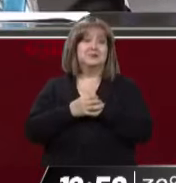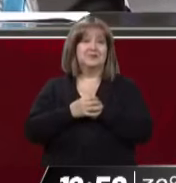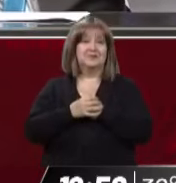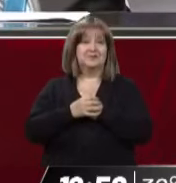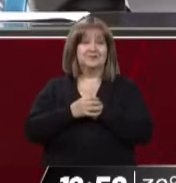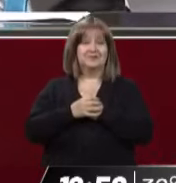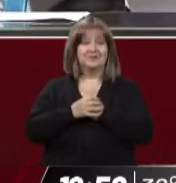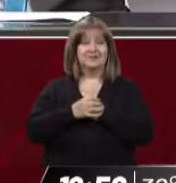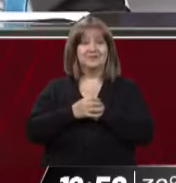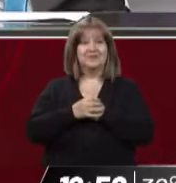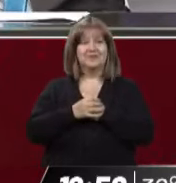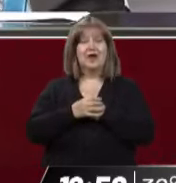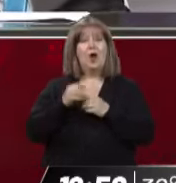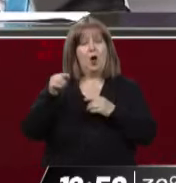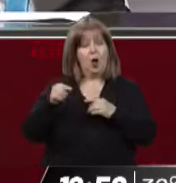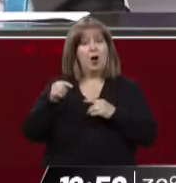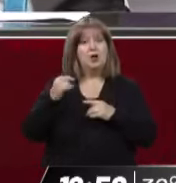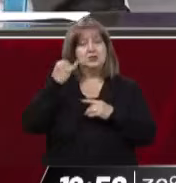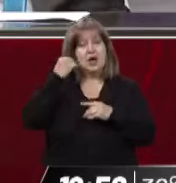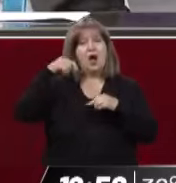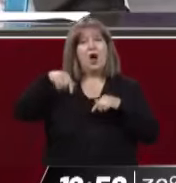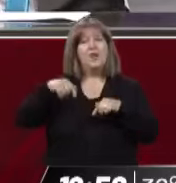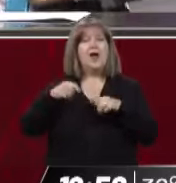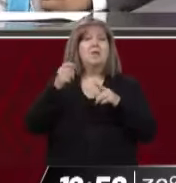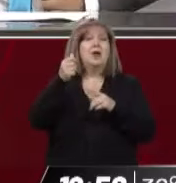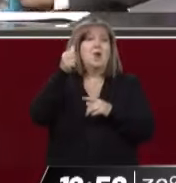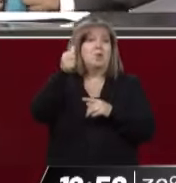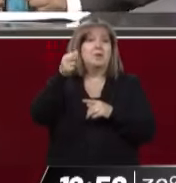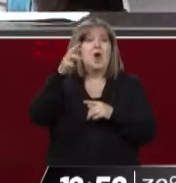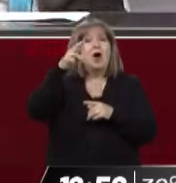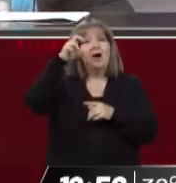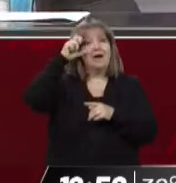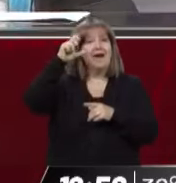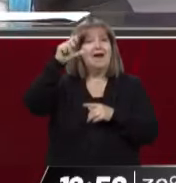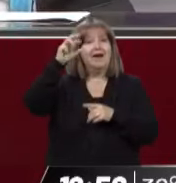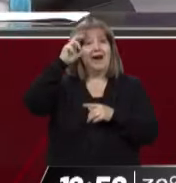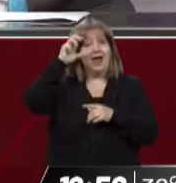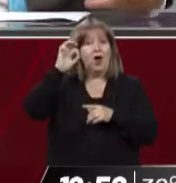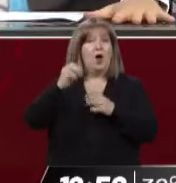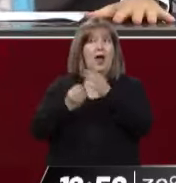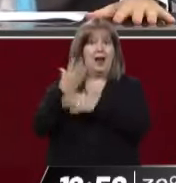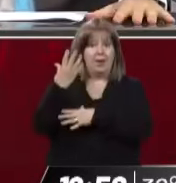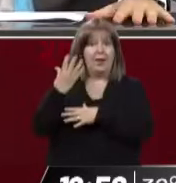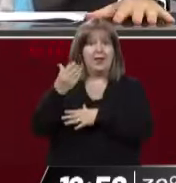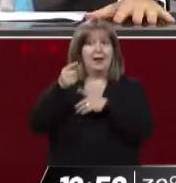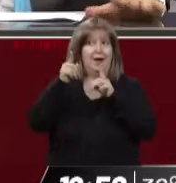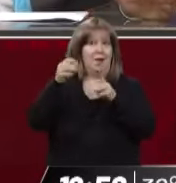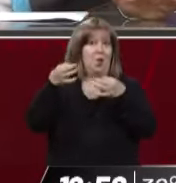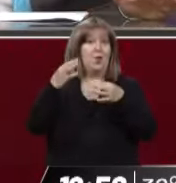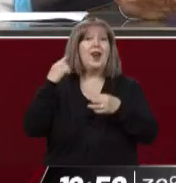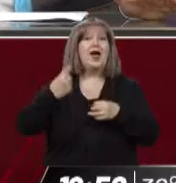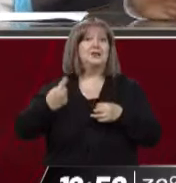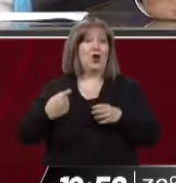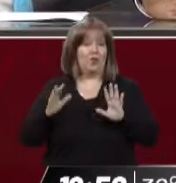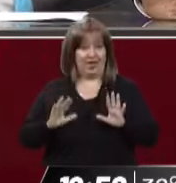Interés, ahí está, interés hoy provincial. Hoy presentó muy buen recreo Sofía Fernández. Eso muy queremos, eso, porque es parte nuestra también de muy aquí. Estamos recreo. Muy orgullosos. Excelente, excelente. Hay